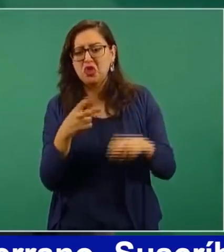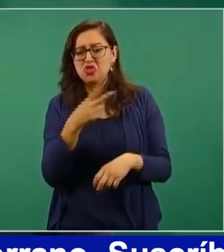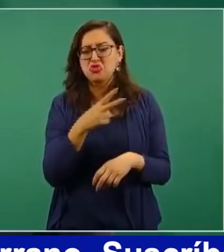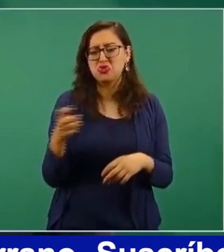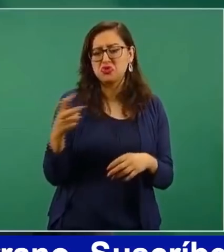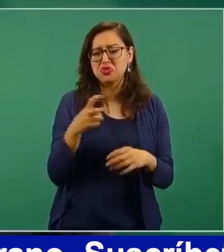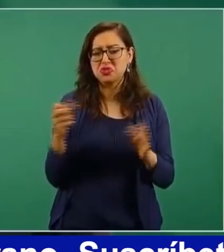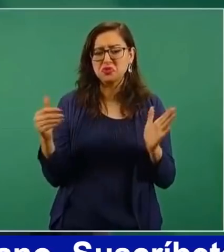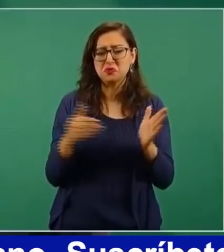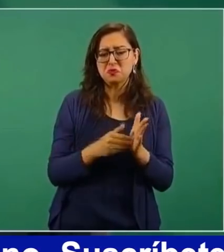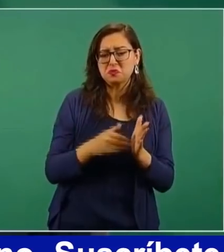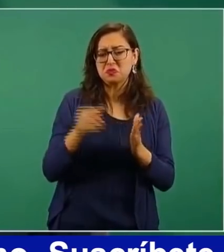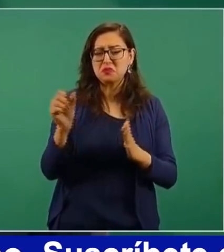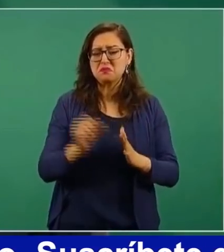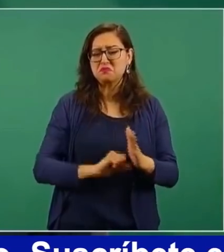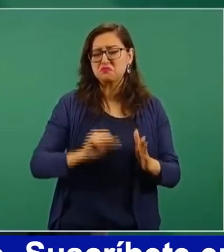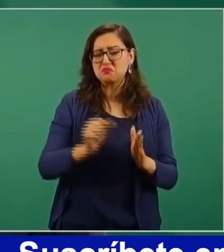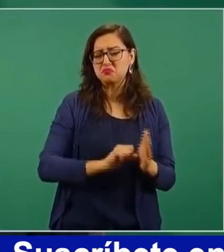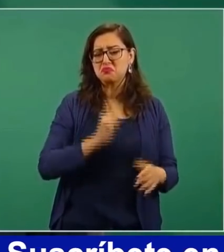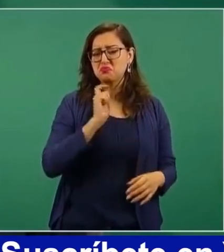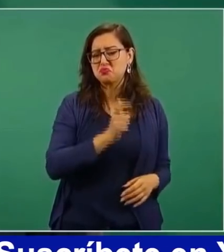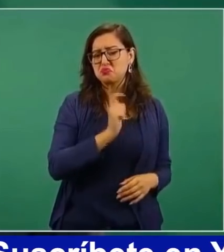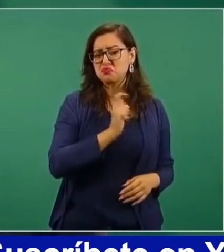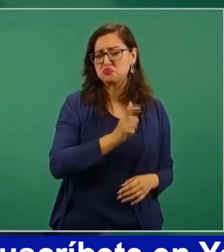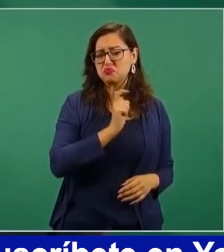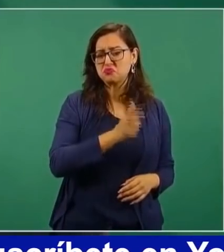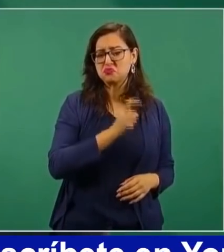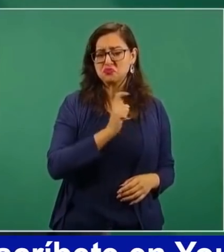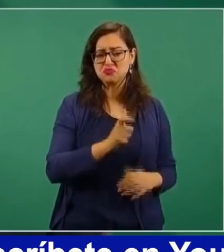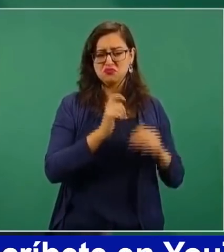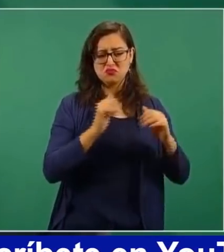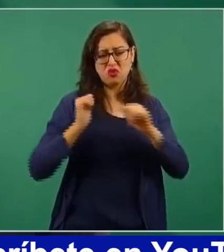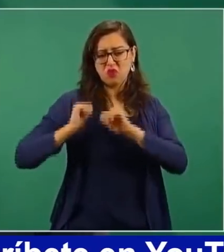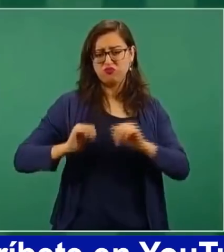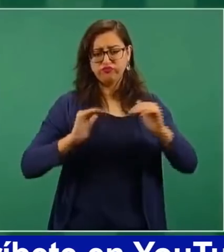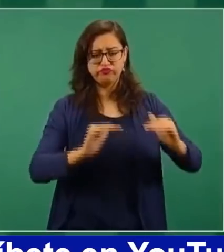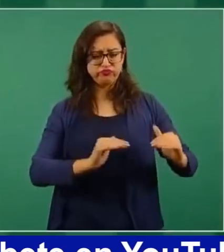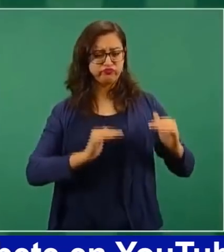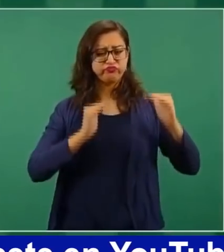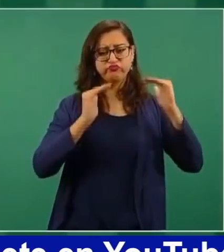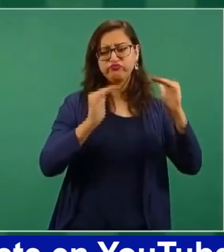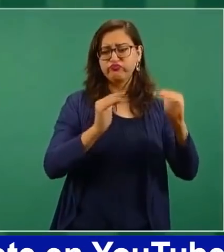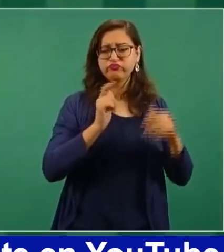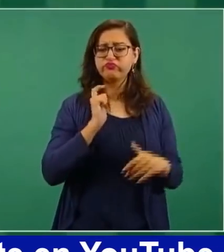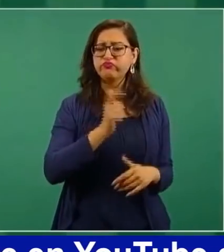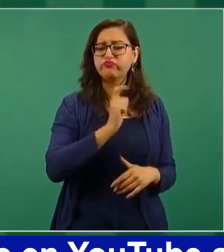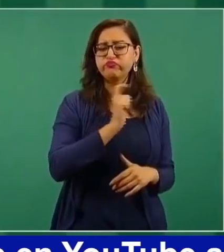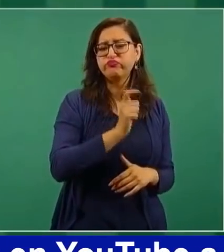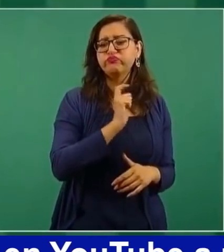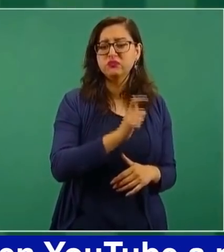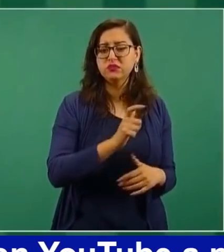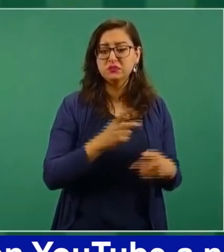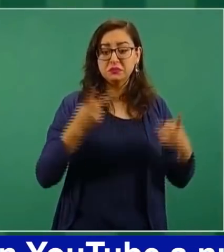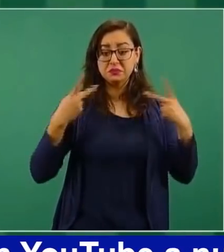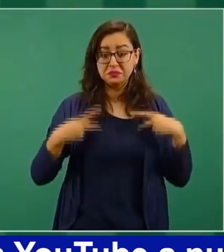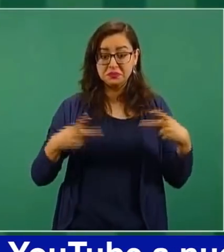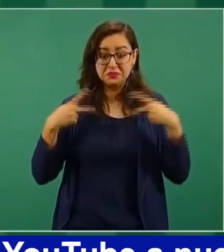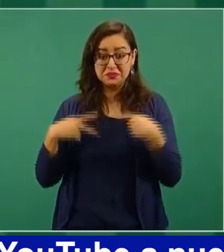200,000 pesos mensuales para servidores públicos del más alto nivel y